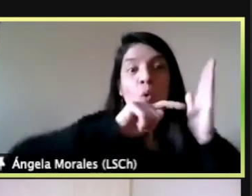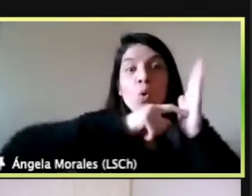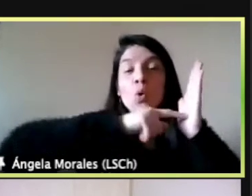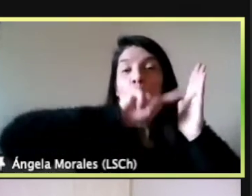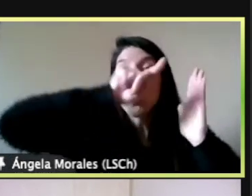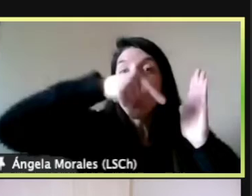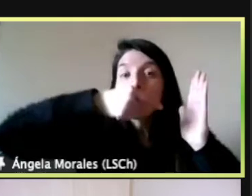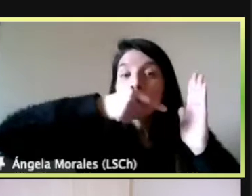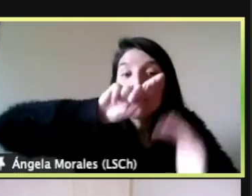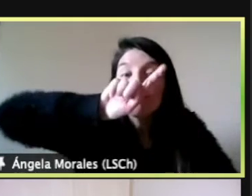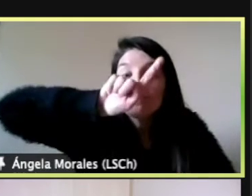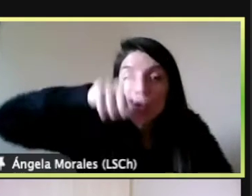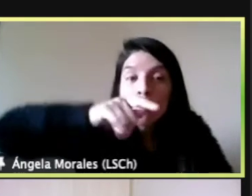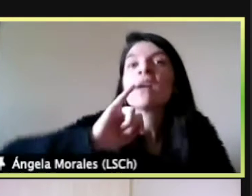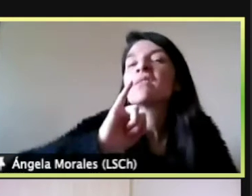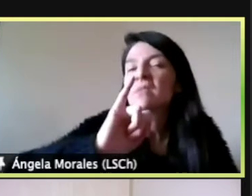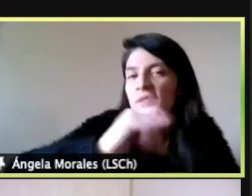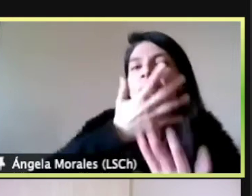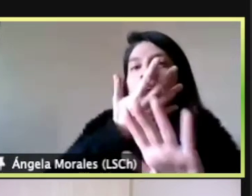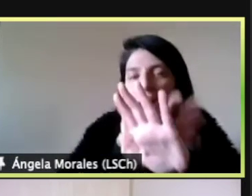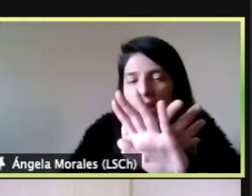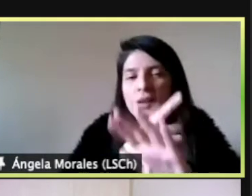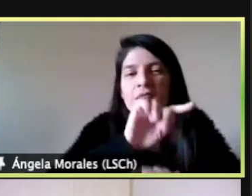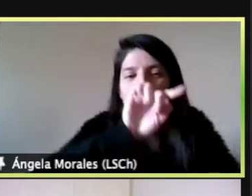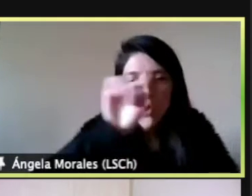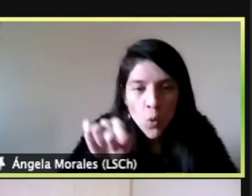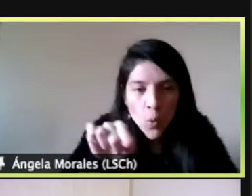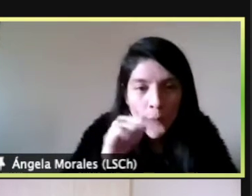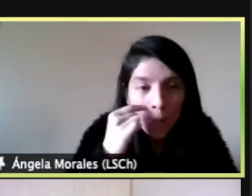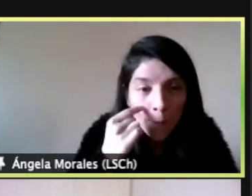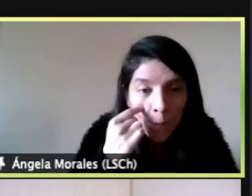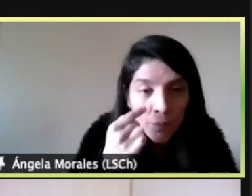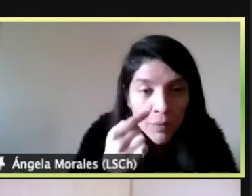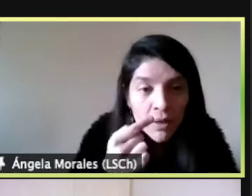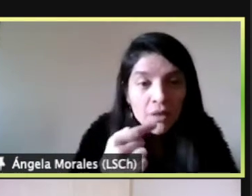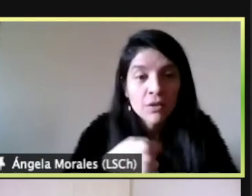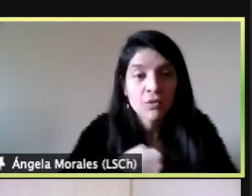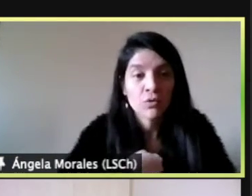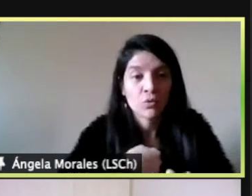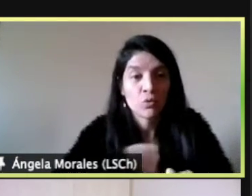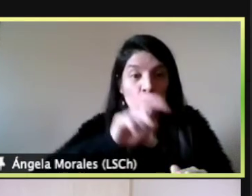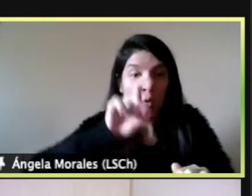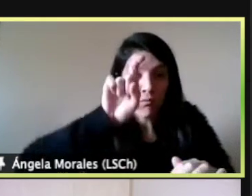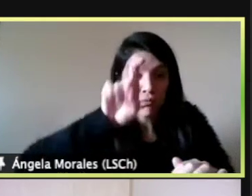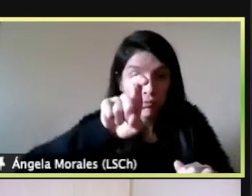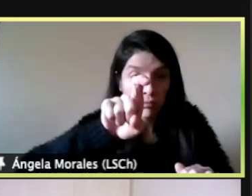yo sé que existe la coma. Si yo la presiono, fíjense, apenas yo la presione,